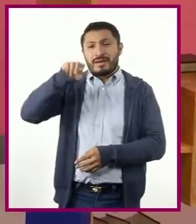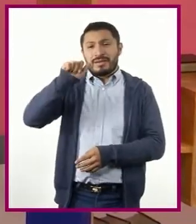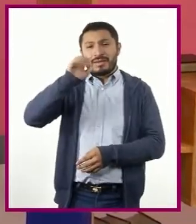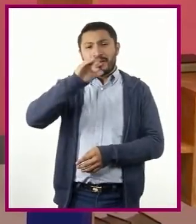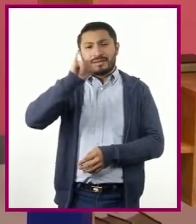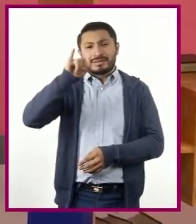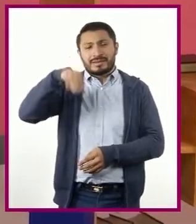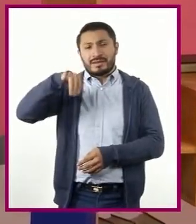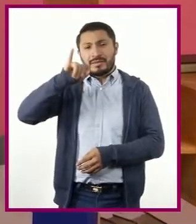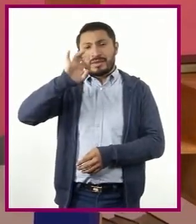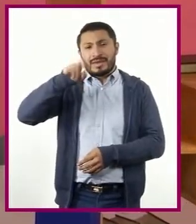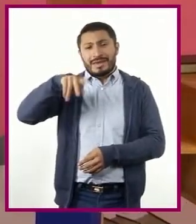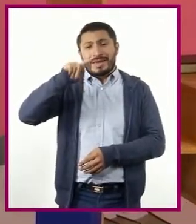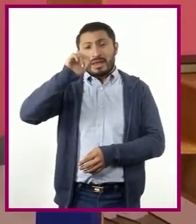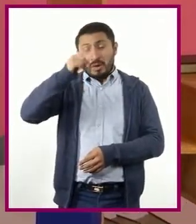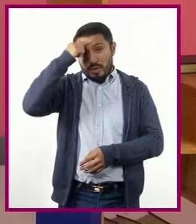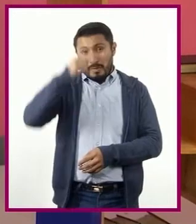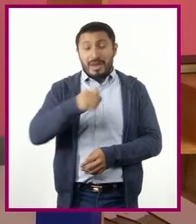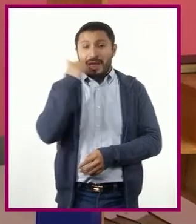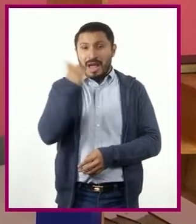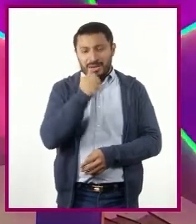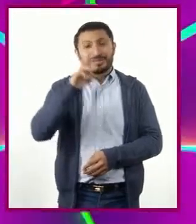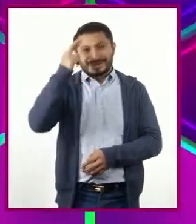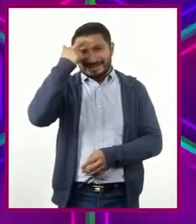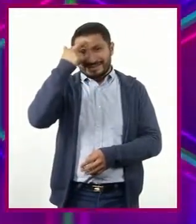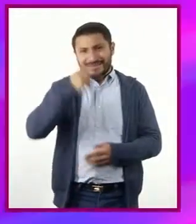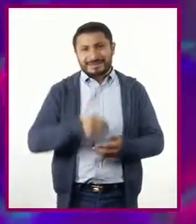nuestros alumnas y alumnos lo recuerden.